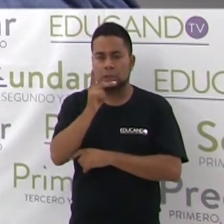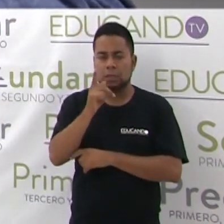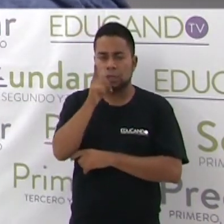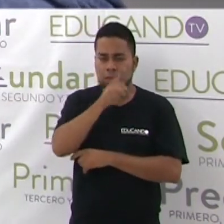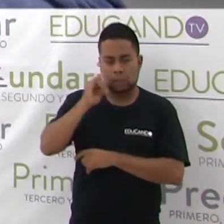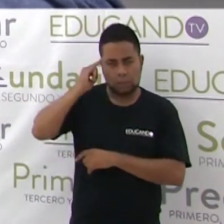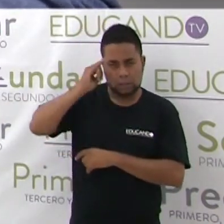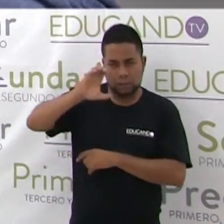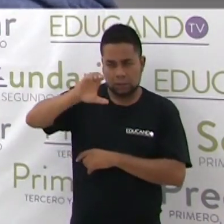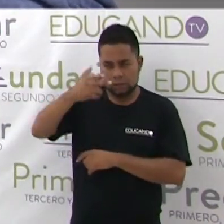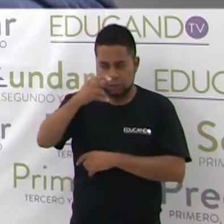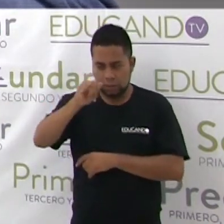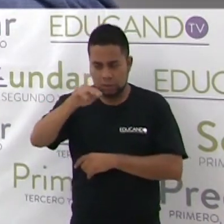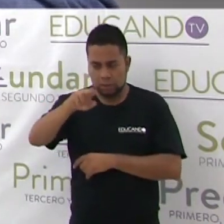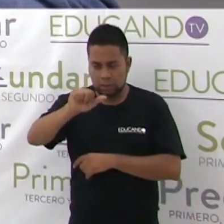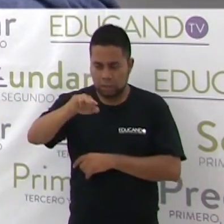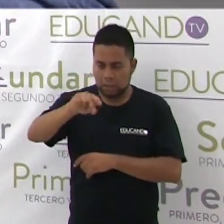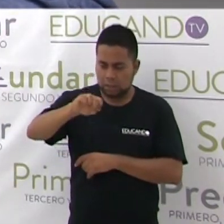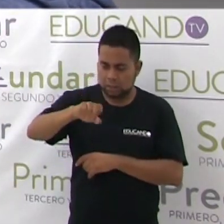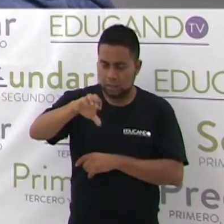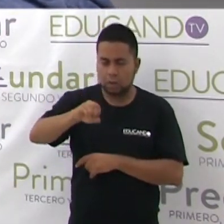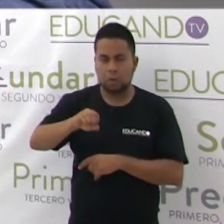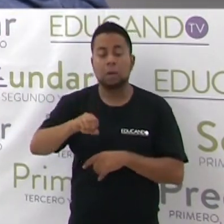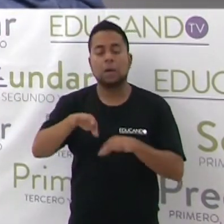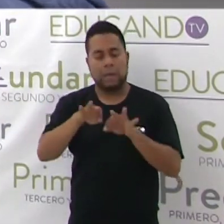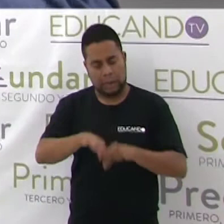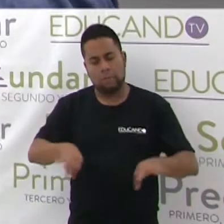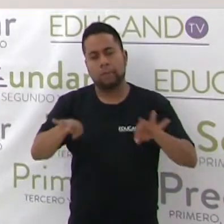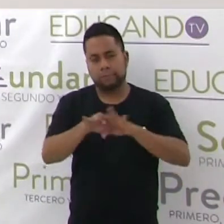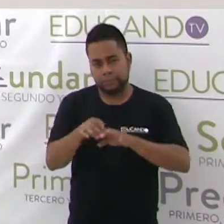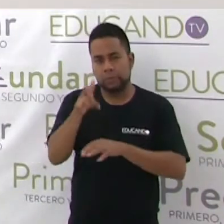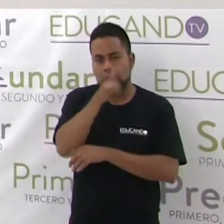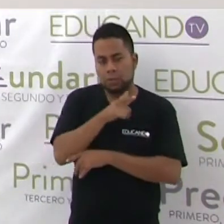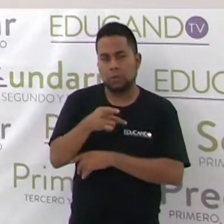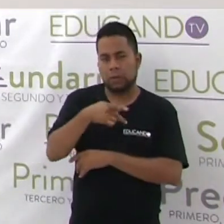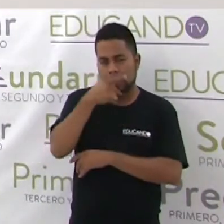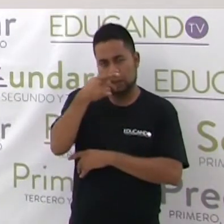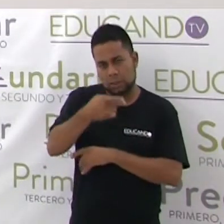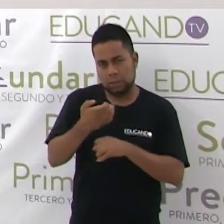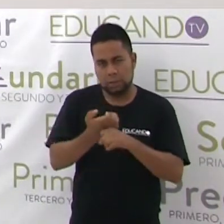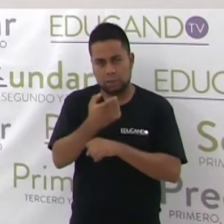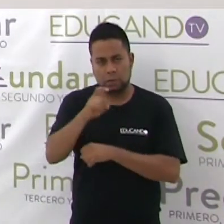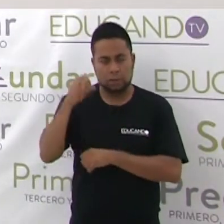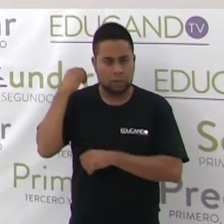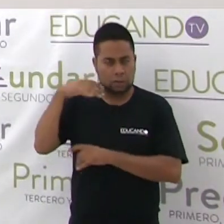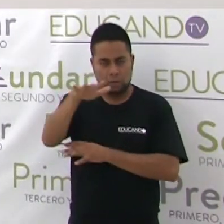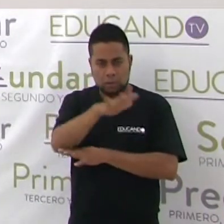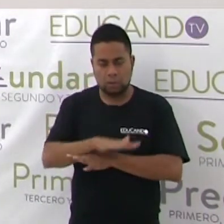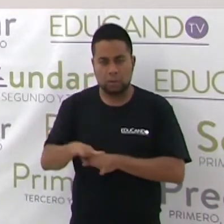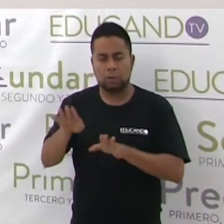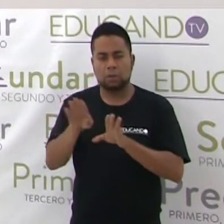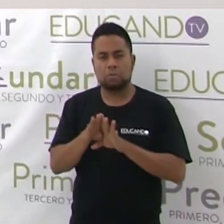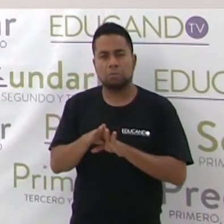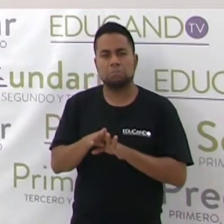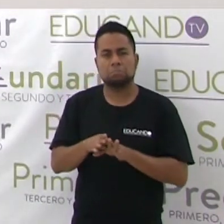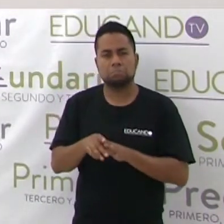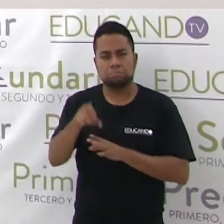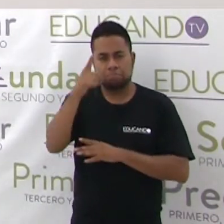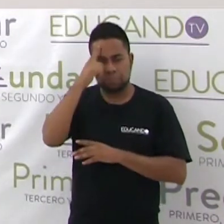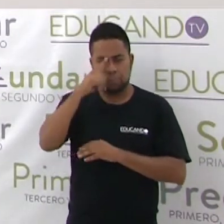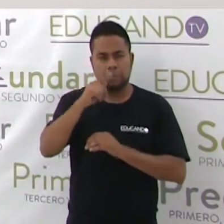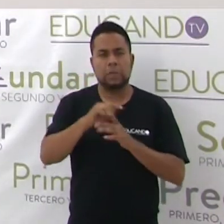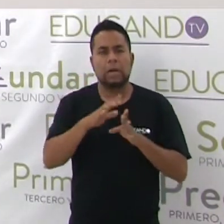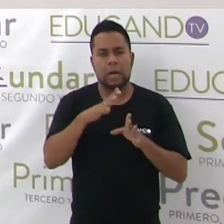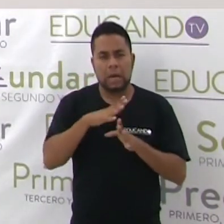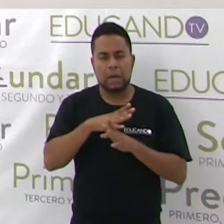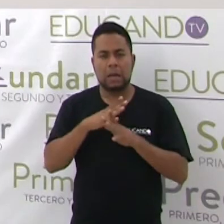las principales lenguas que se manejan en nuestro estado y se ve por lo regular en Valle Nacional o